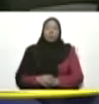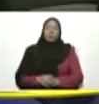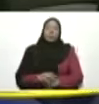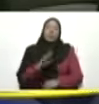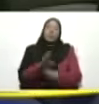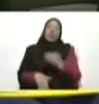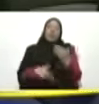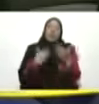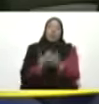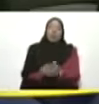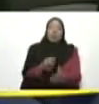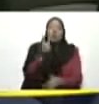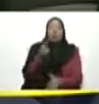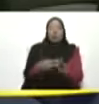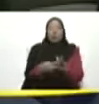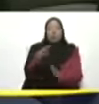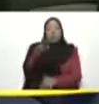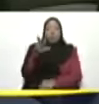hasta el 2023.